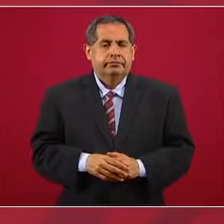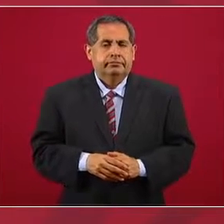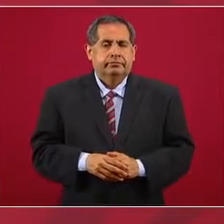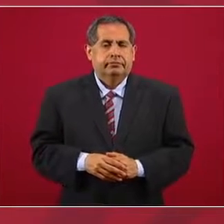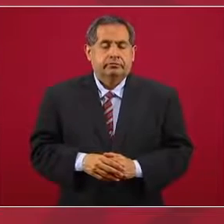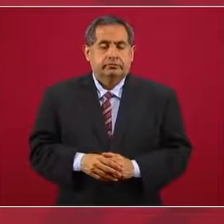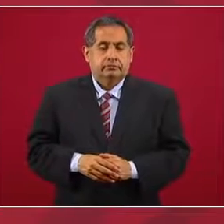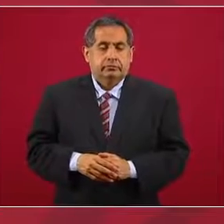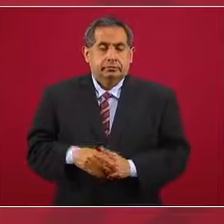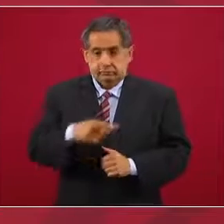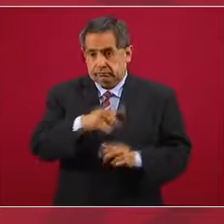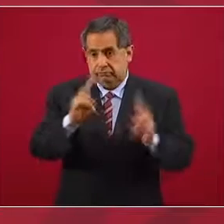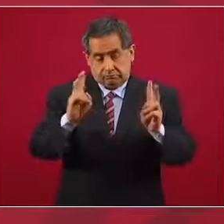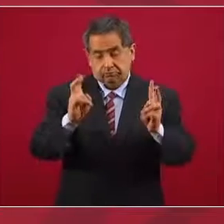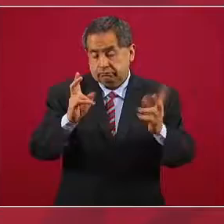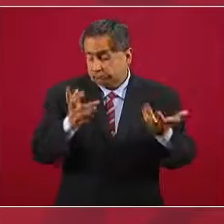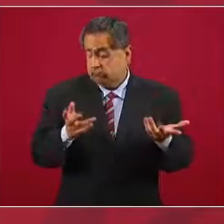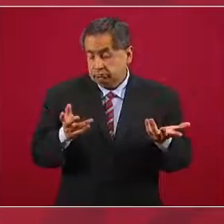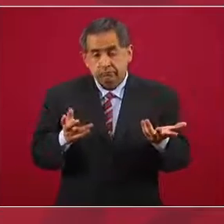Y es un tema muy